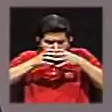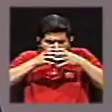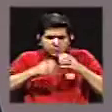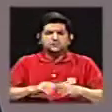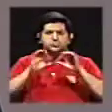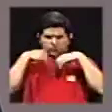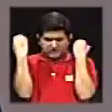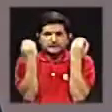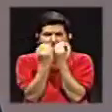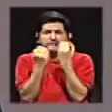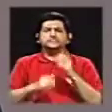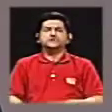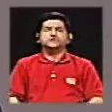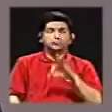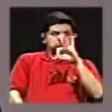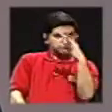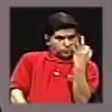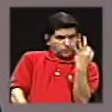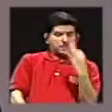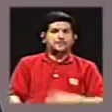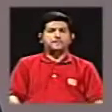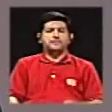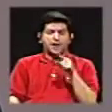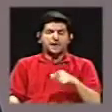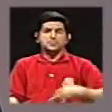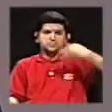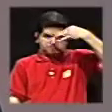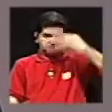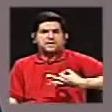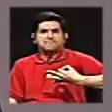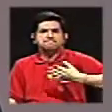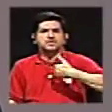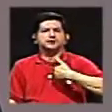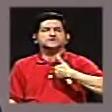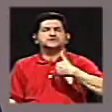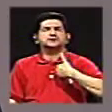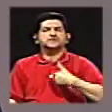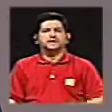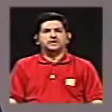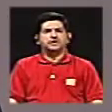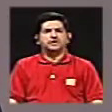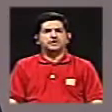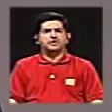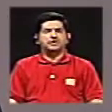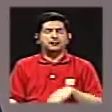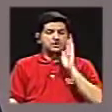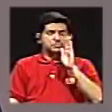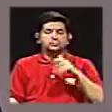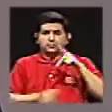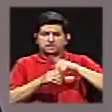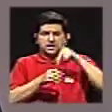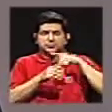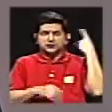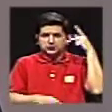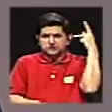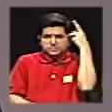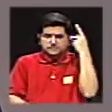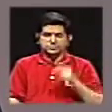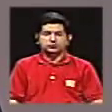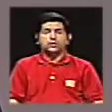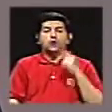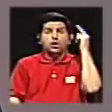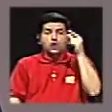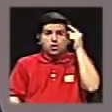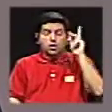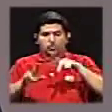organización, para que consoliden su presencia política. Y obviamente,